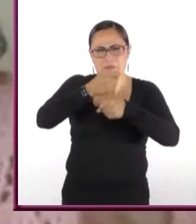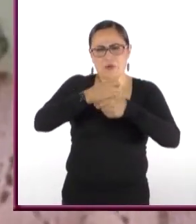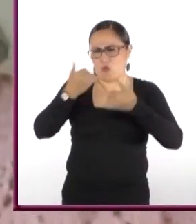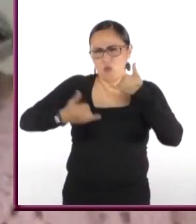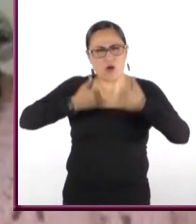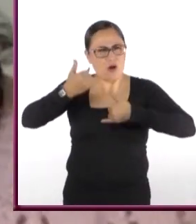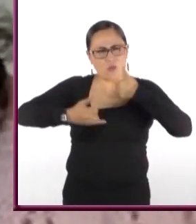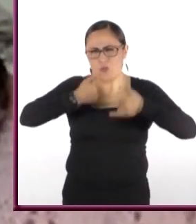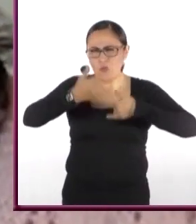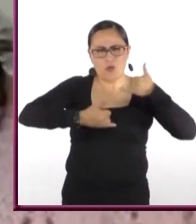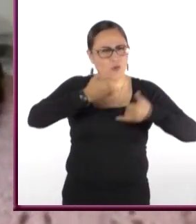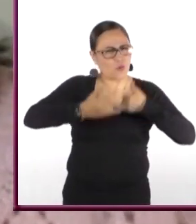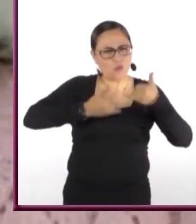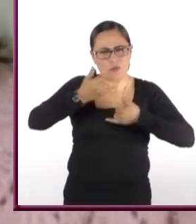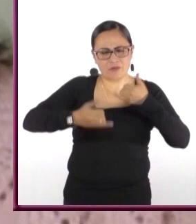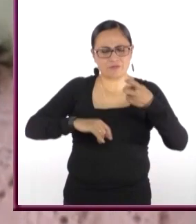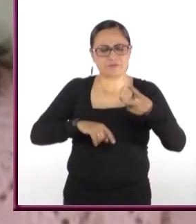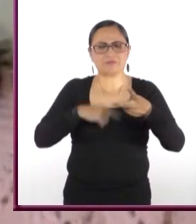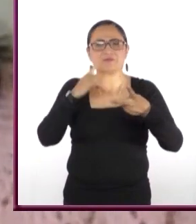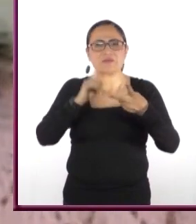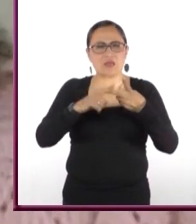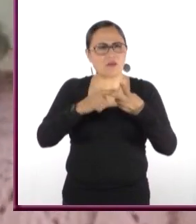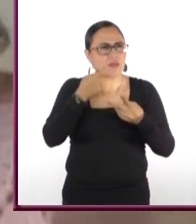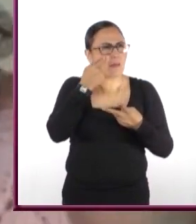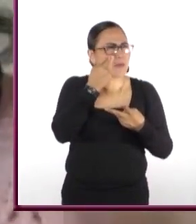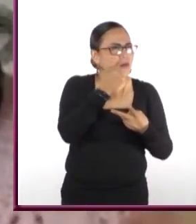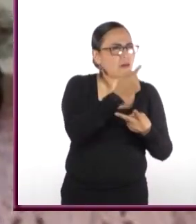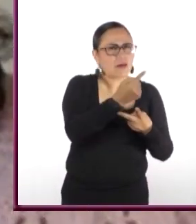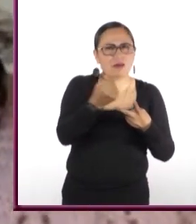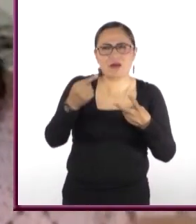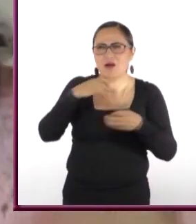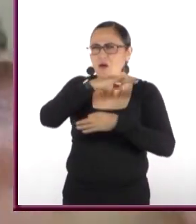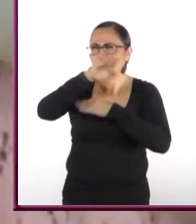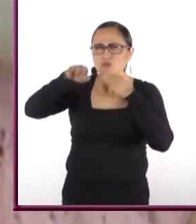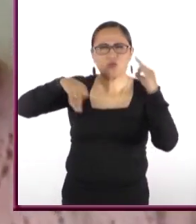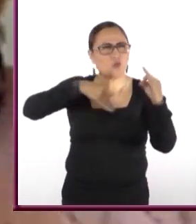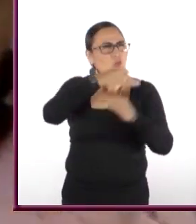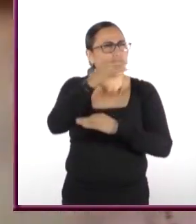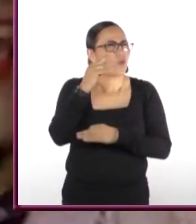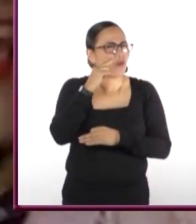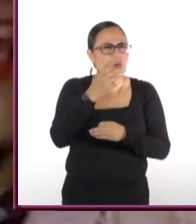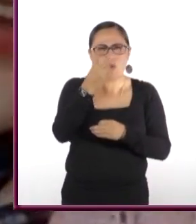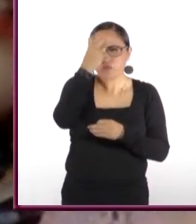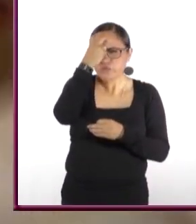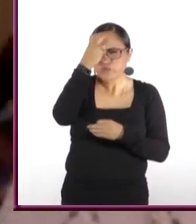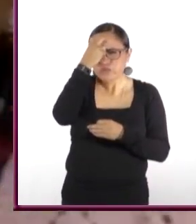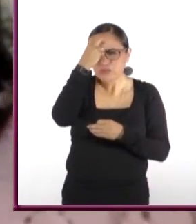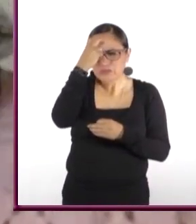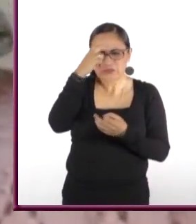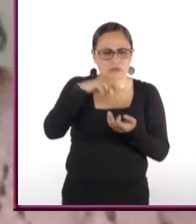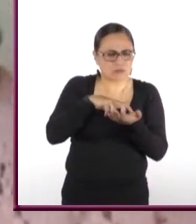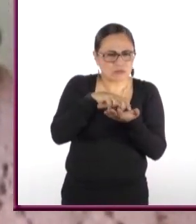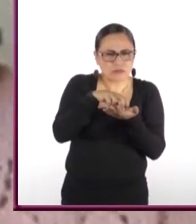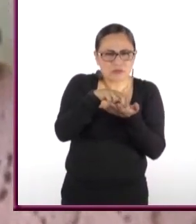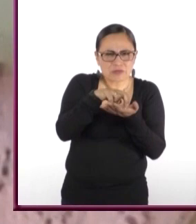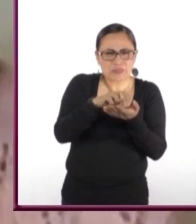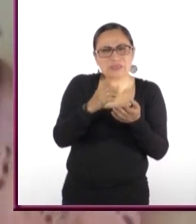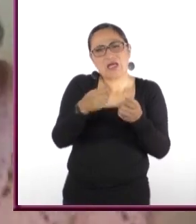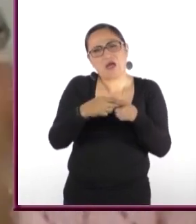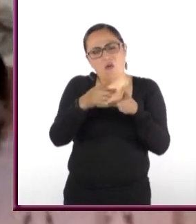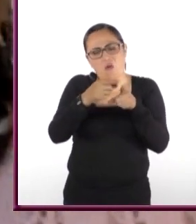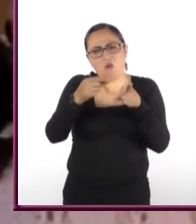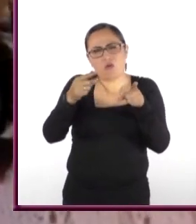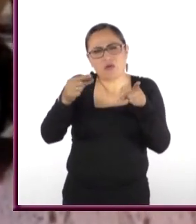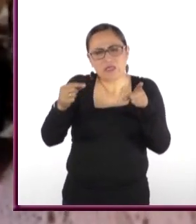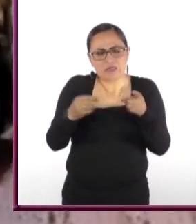jugar, jugar y jugar. La segunda es observar todo. Las hormiguitas, cómo caminan, si les pongo